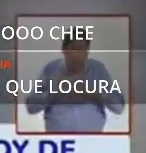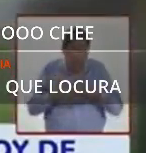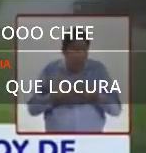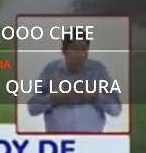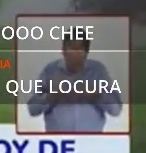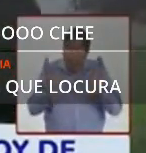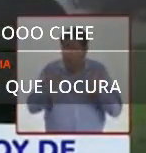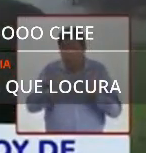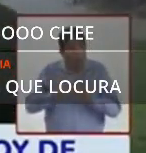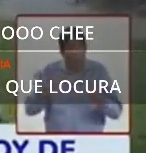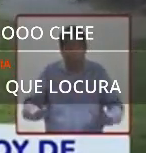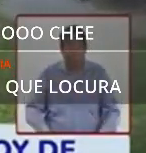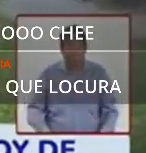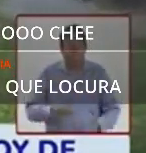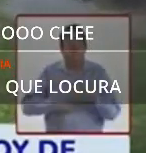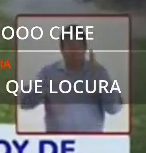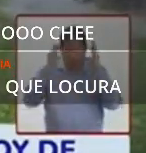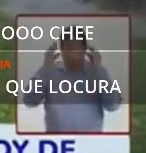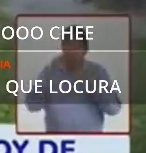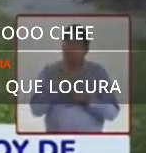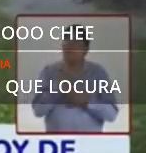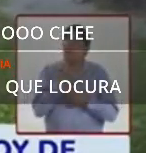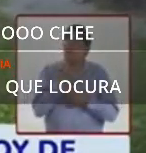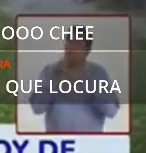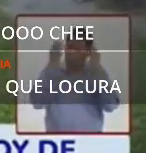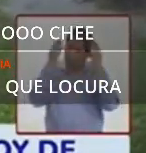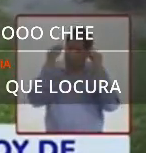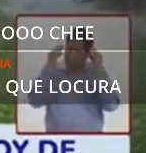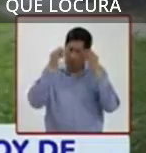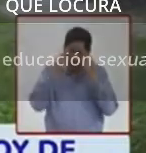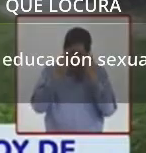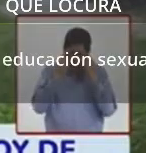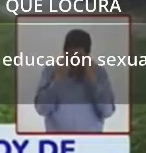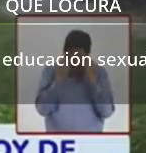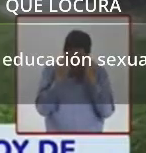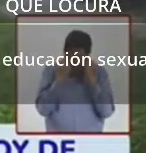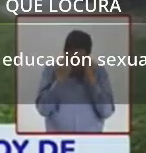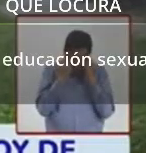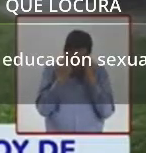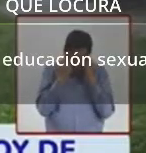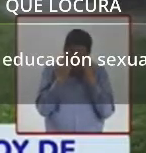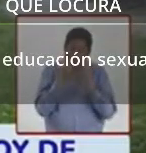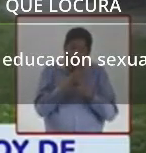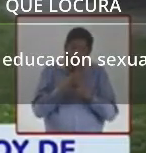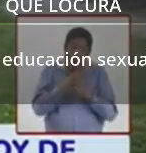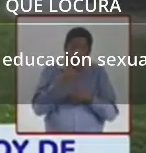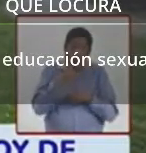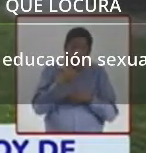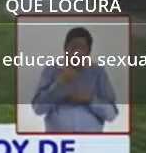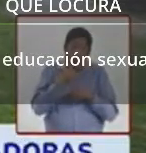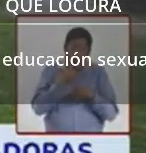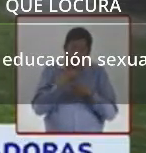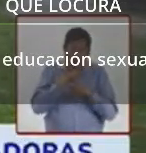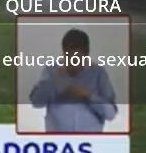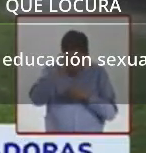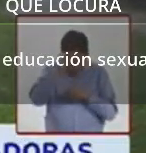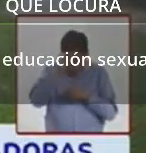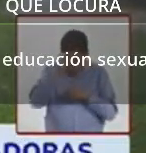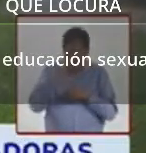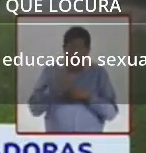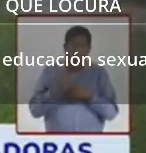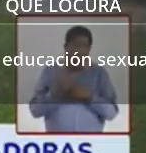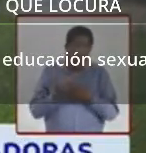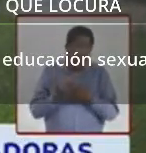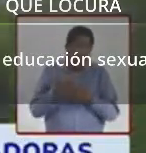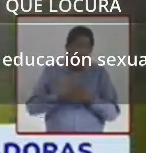más. Sí. ¿Y qué te enseñan? Nos enseñan sobre de los cuidados de la mujer y de los hombres y el procesamiento